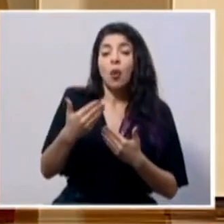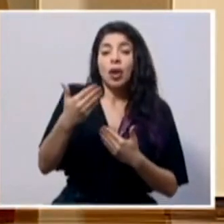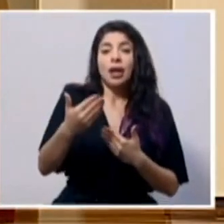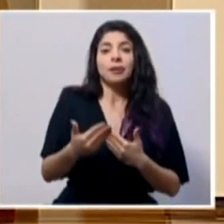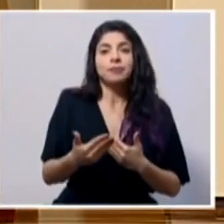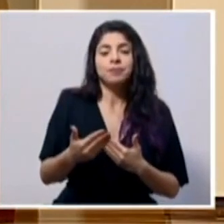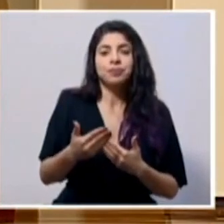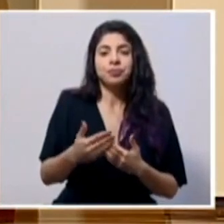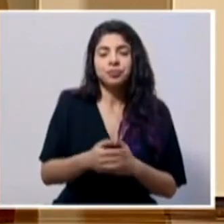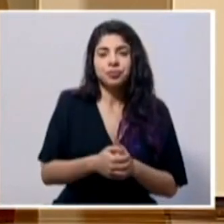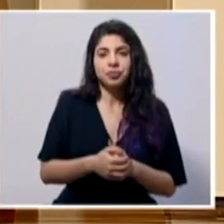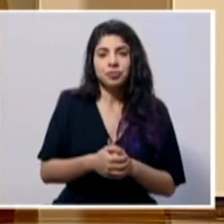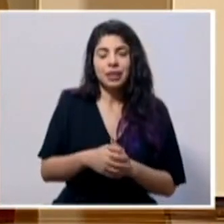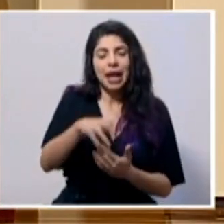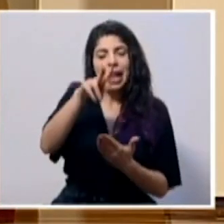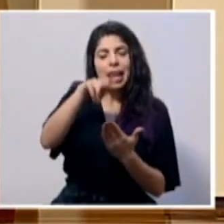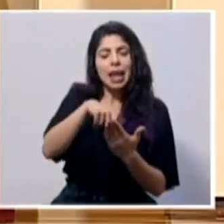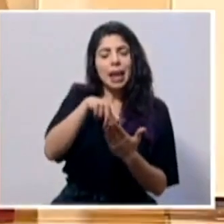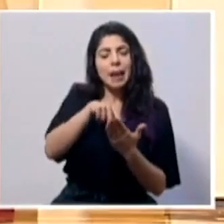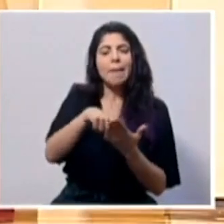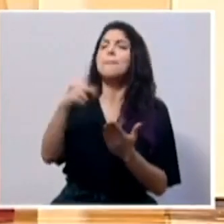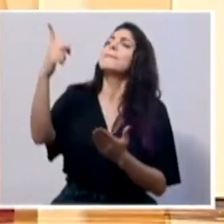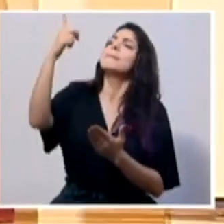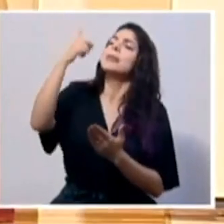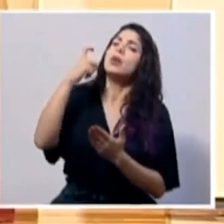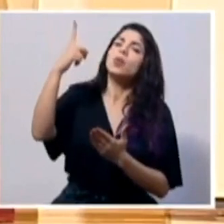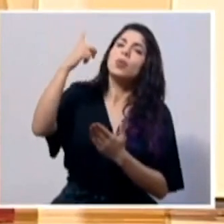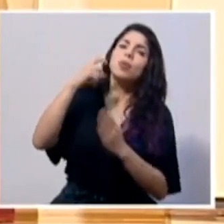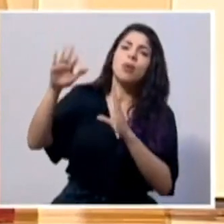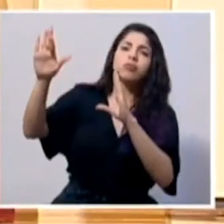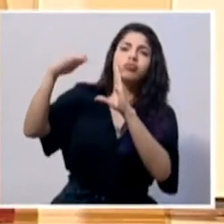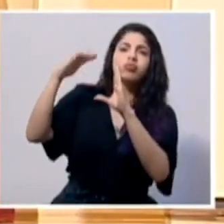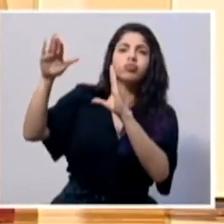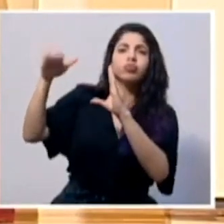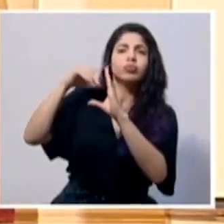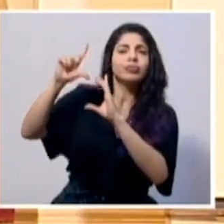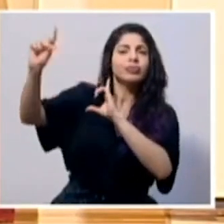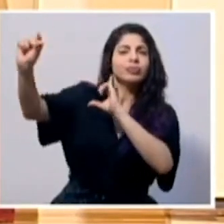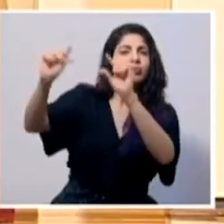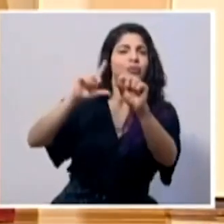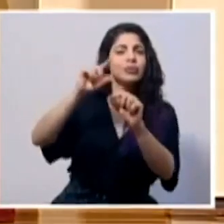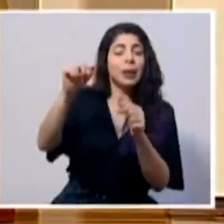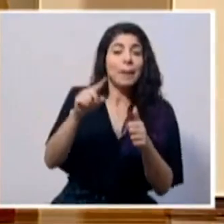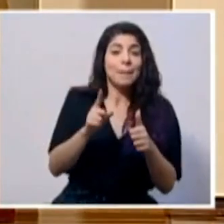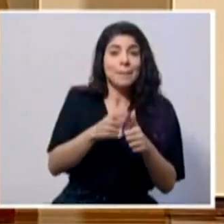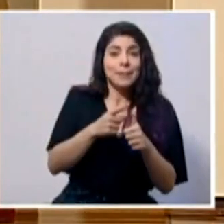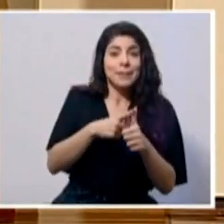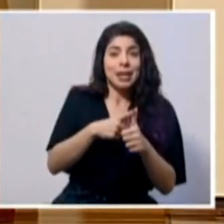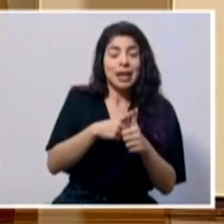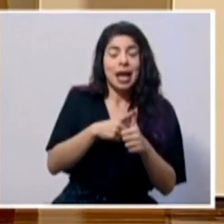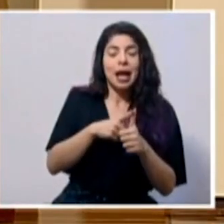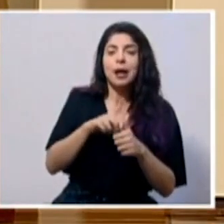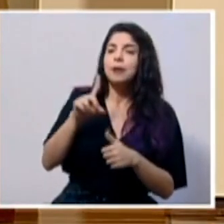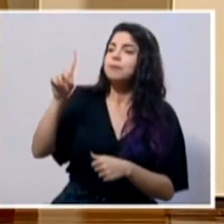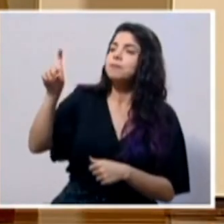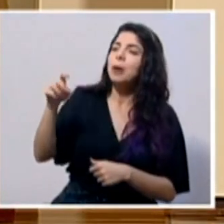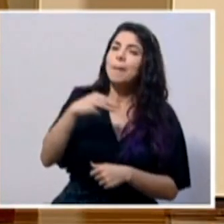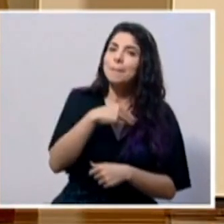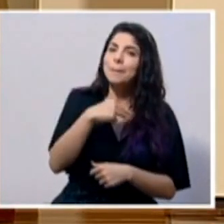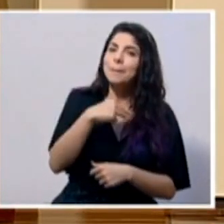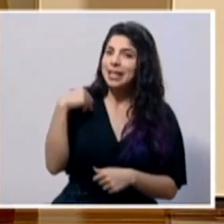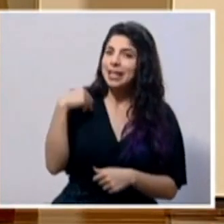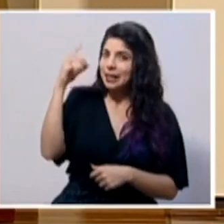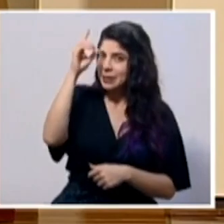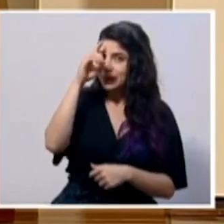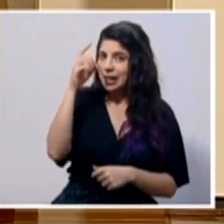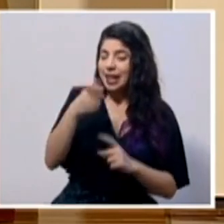vamos a proceder a leer las consultas que nos llegan de los medios regionales. La primera para el ministro Salas,